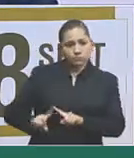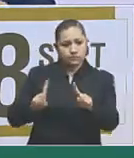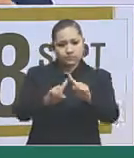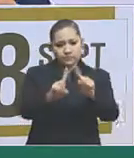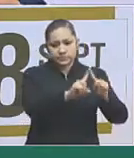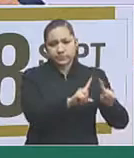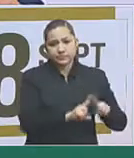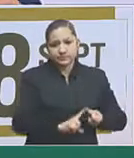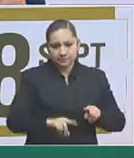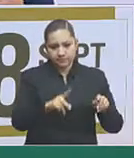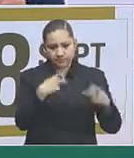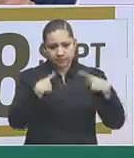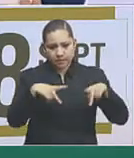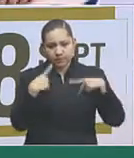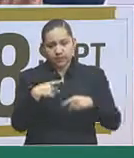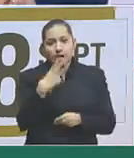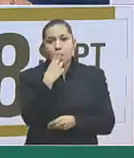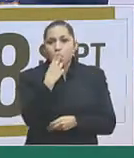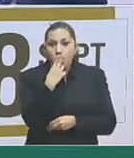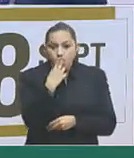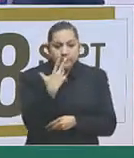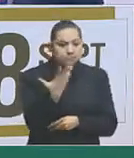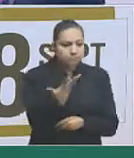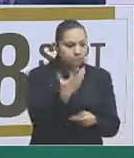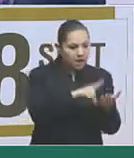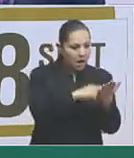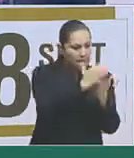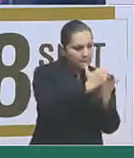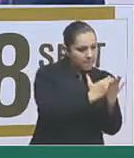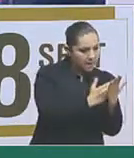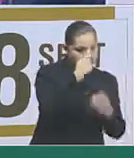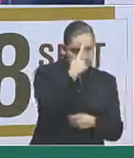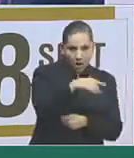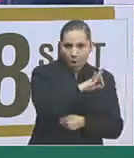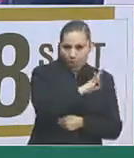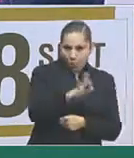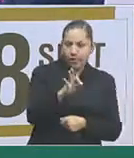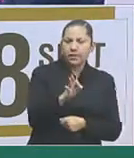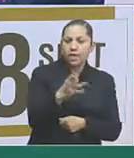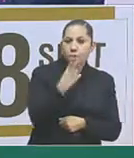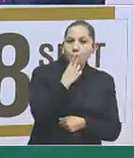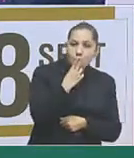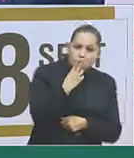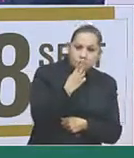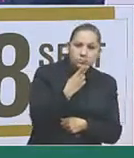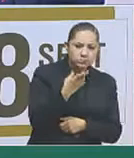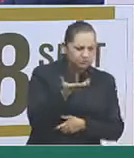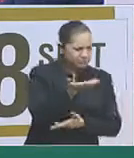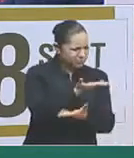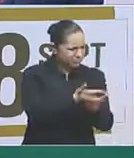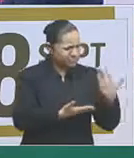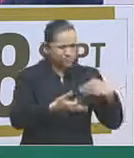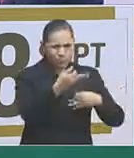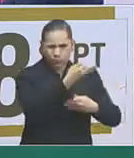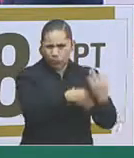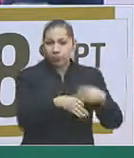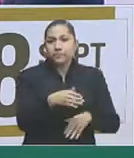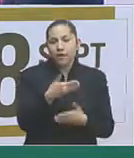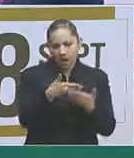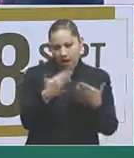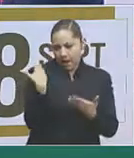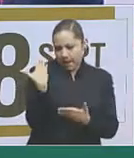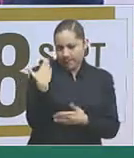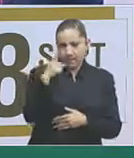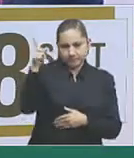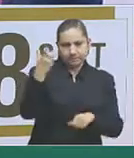también al servicio de las peores causas ahora que se dieron los lamentables acontecimientos de racismo en charlottesville